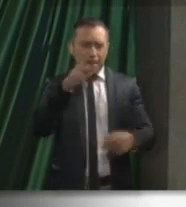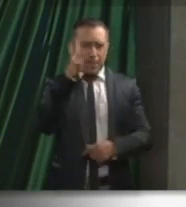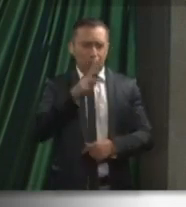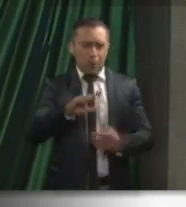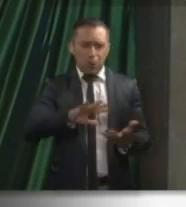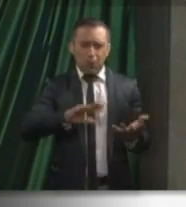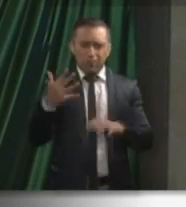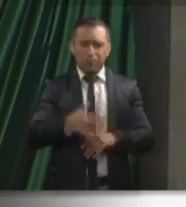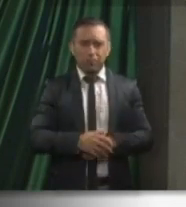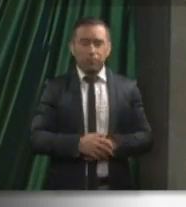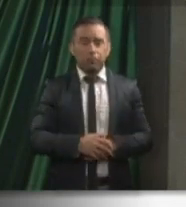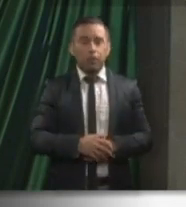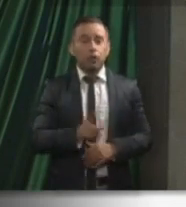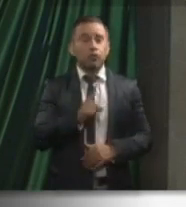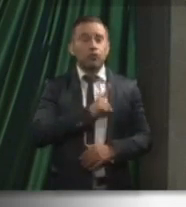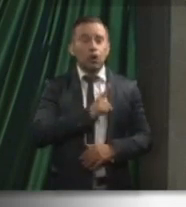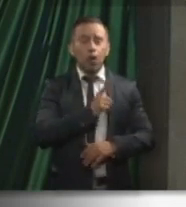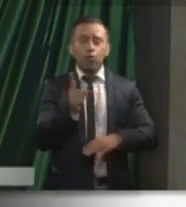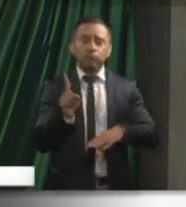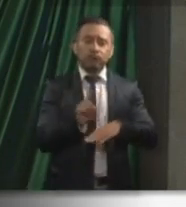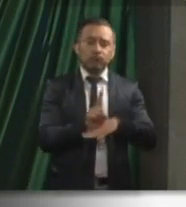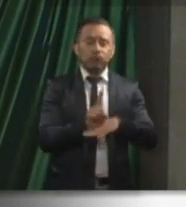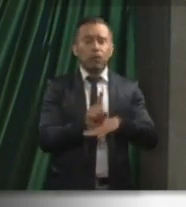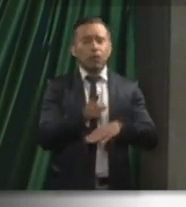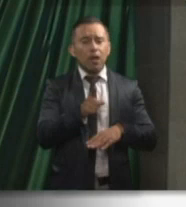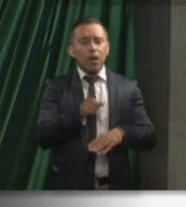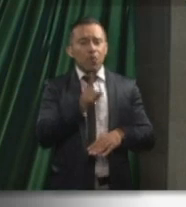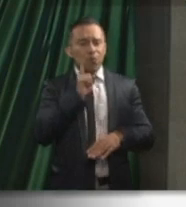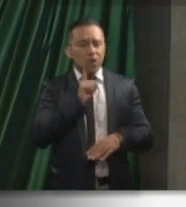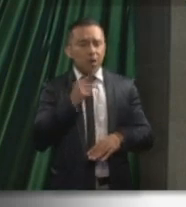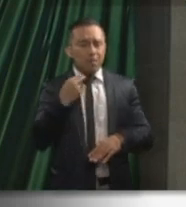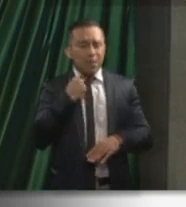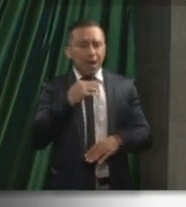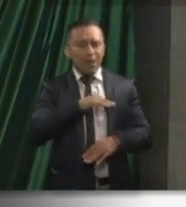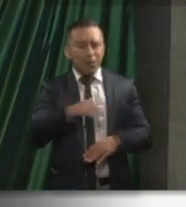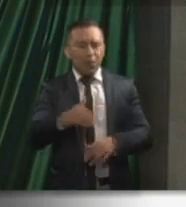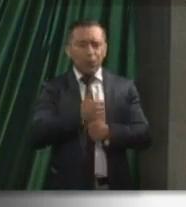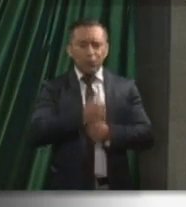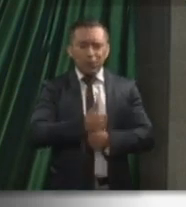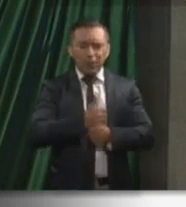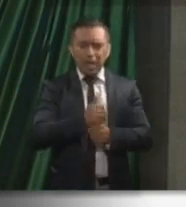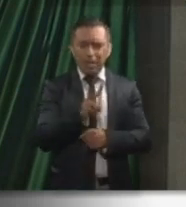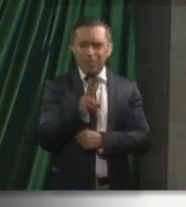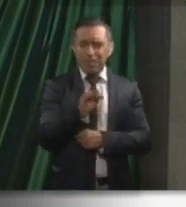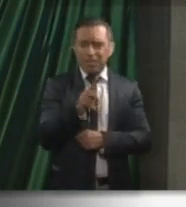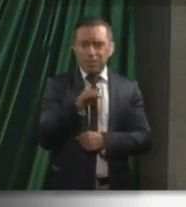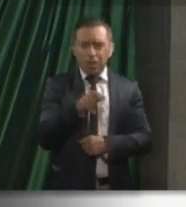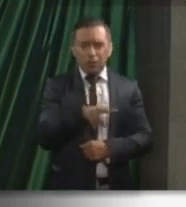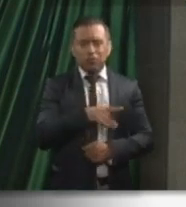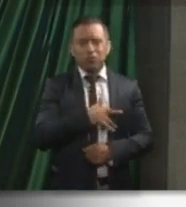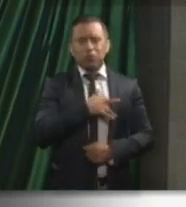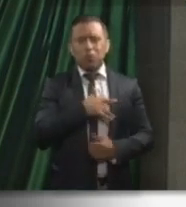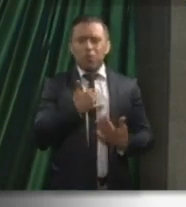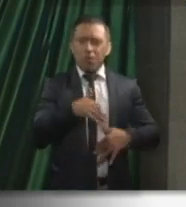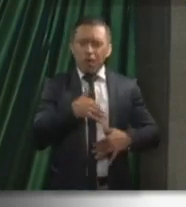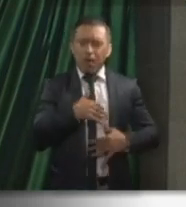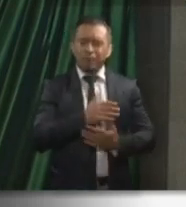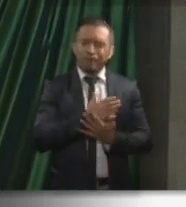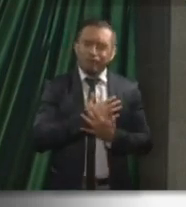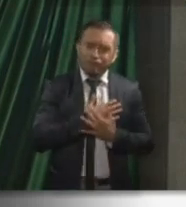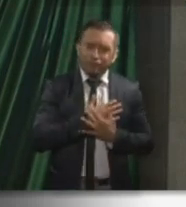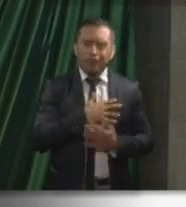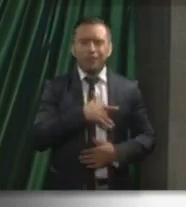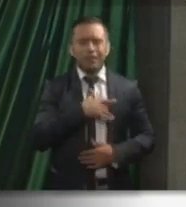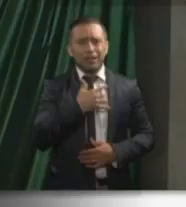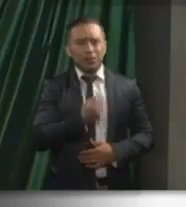y solidarizarnos con las víctimas y condenar y rechazar enérgicamente de verdad